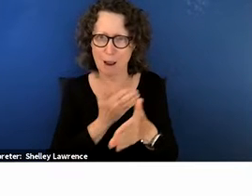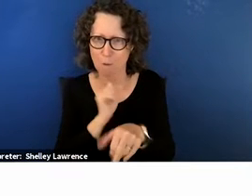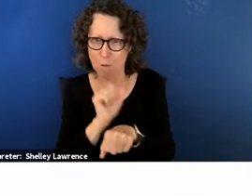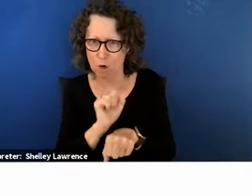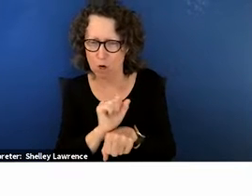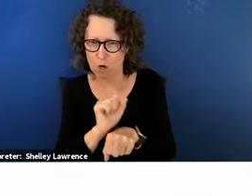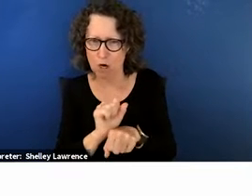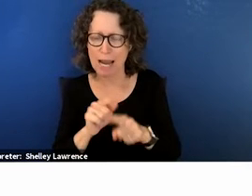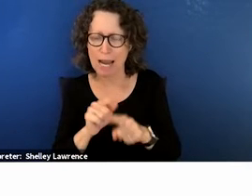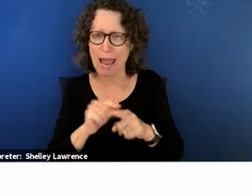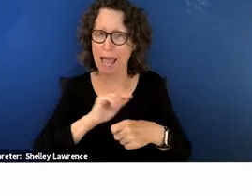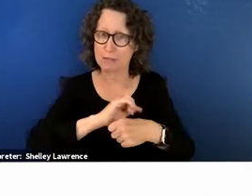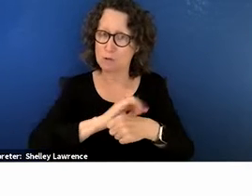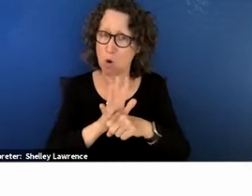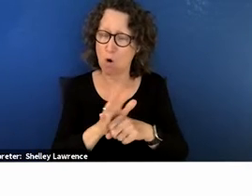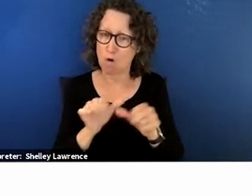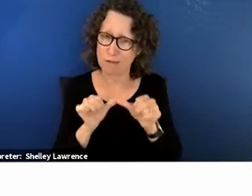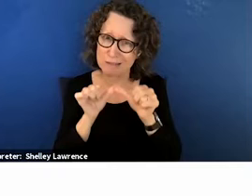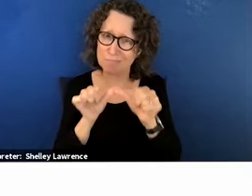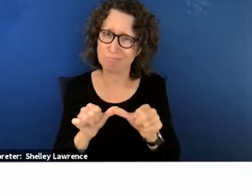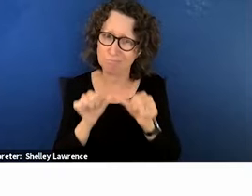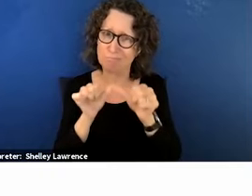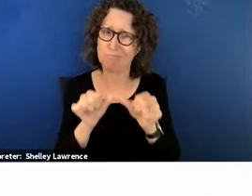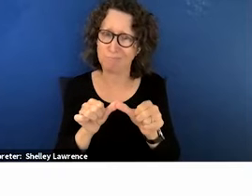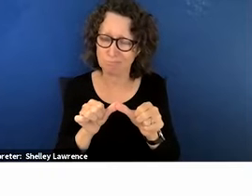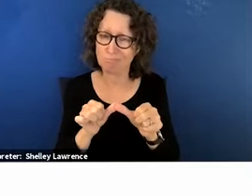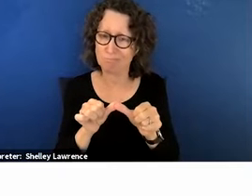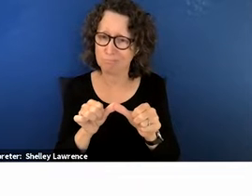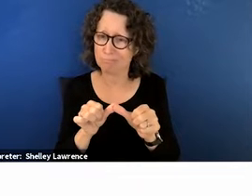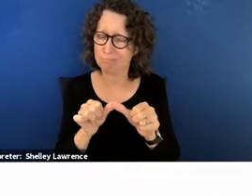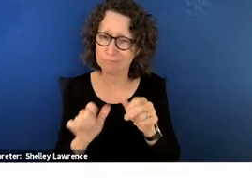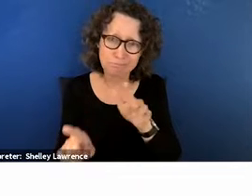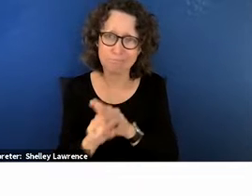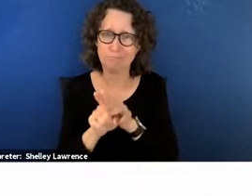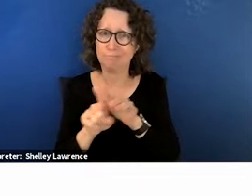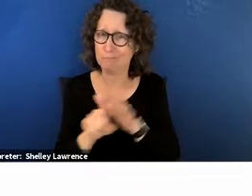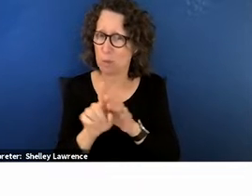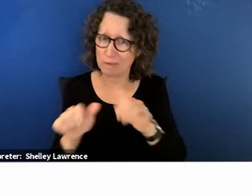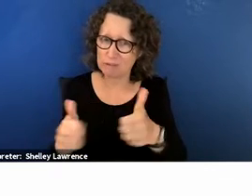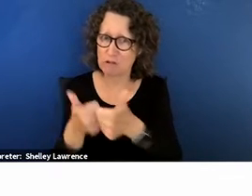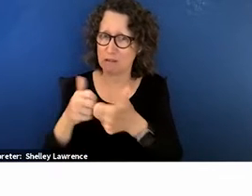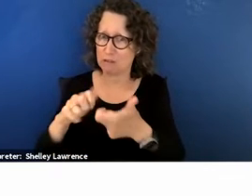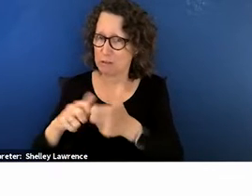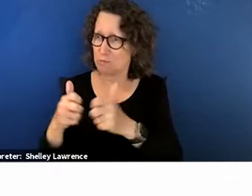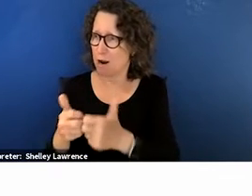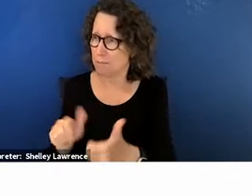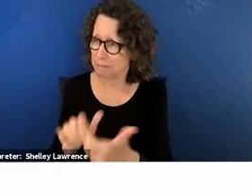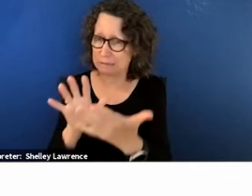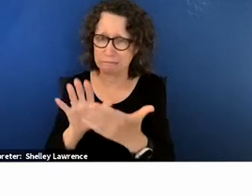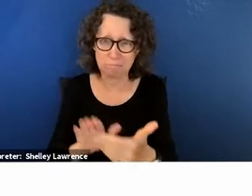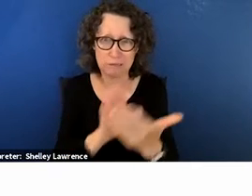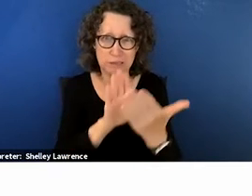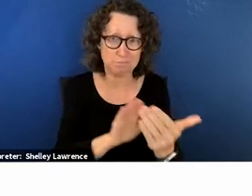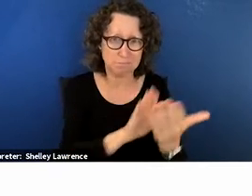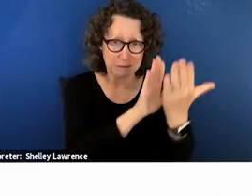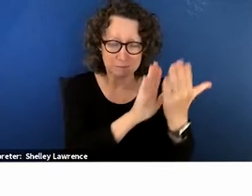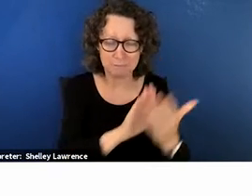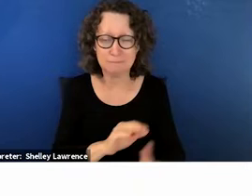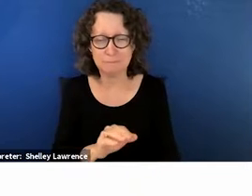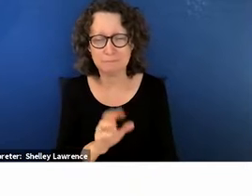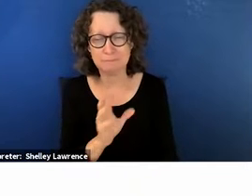enfocar nuestro trabajo, dado que COVID siempre pues, nos está presentando